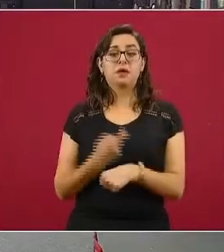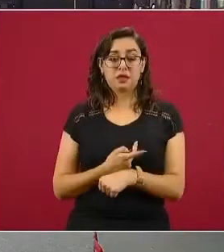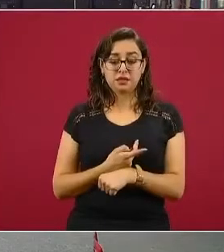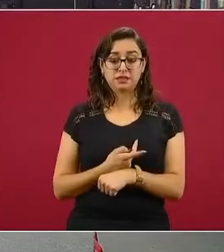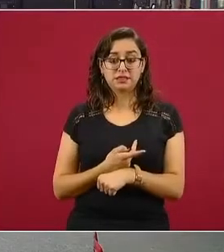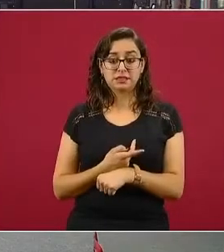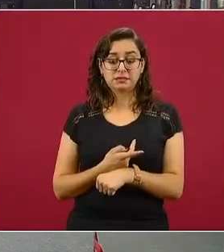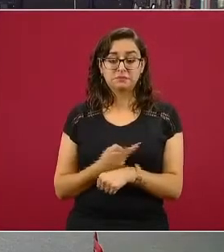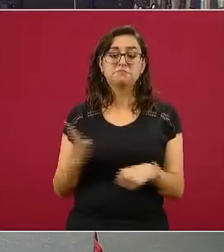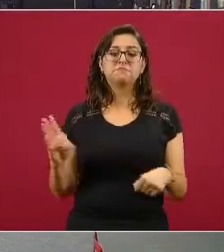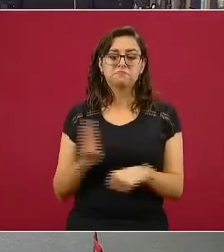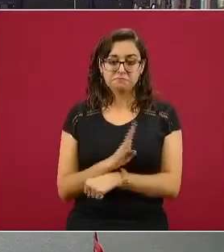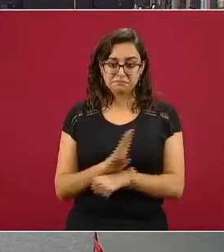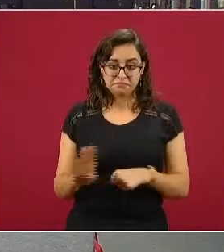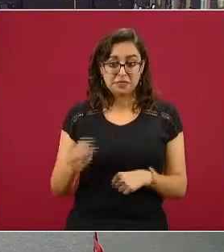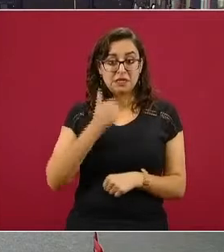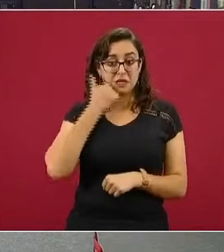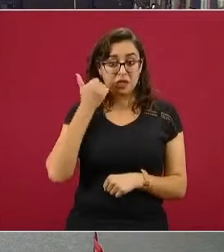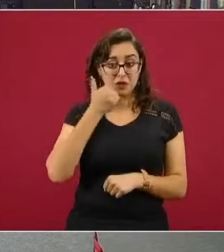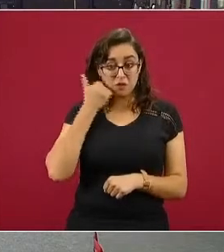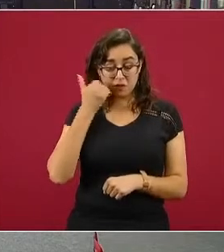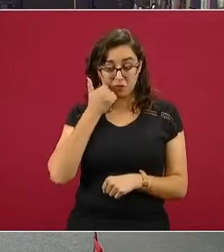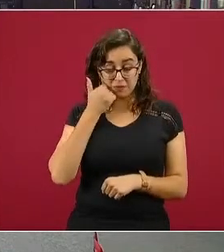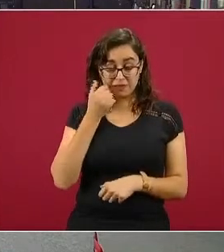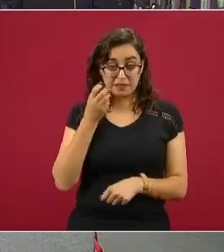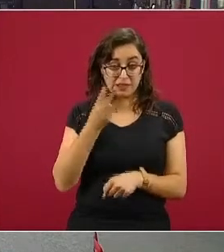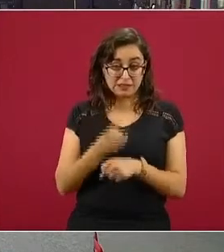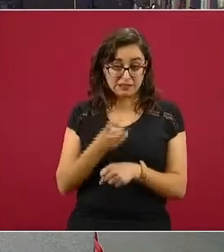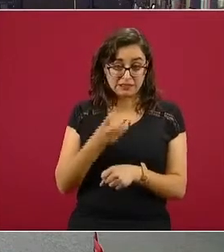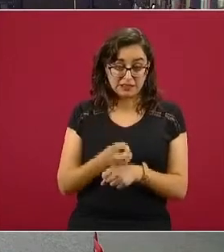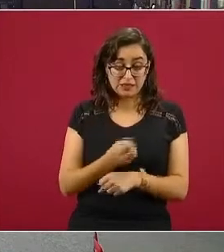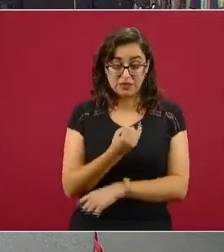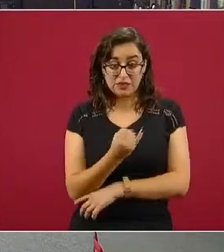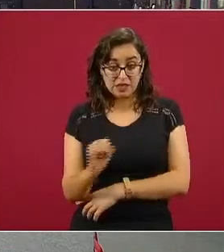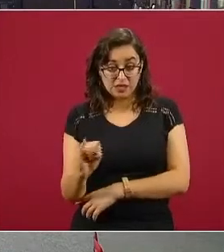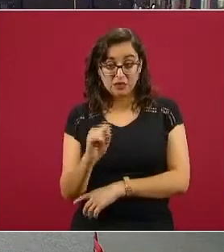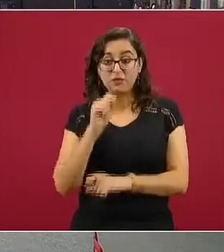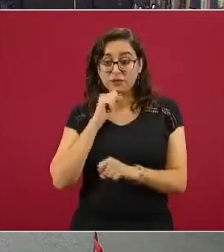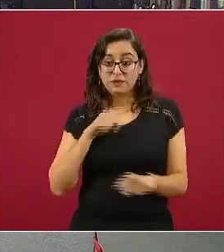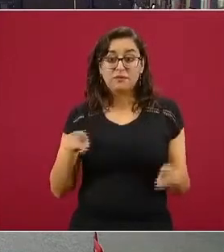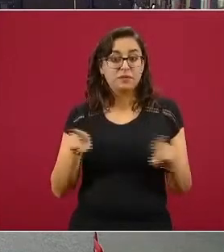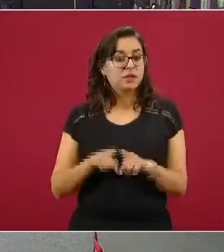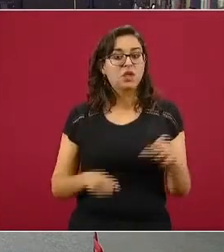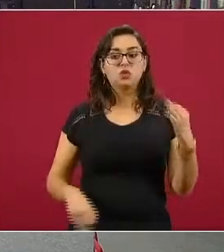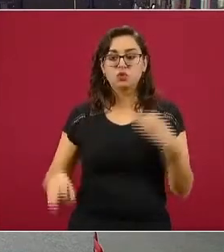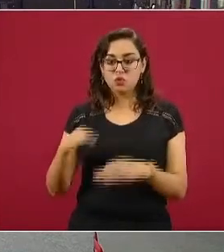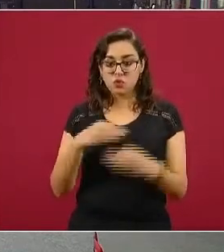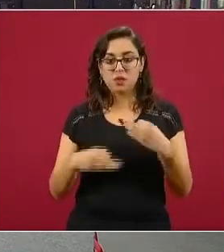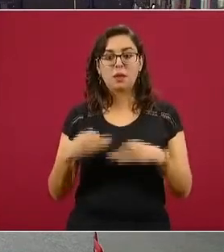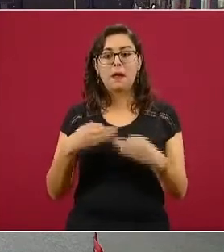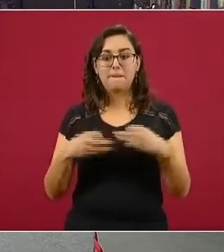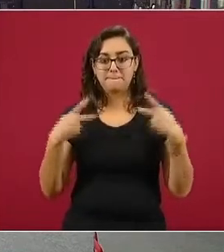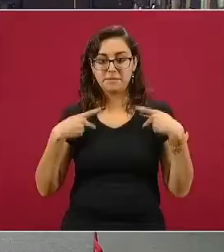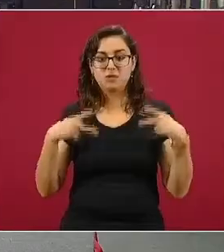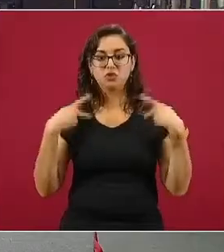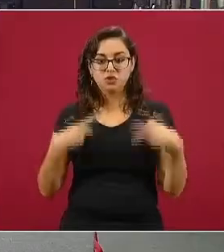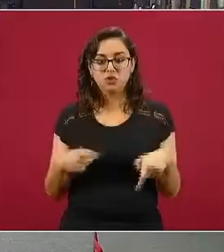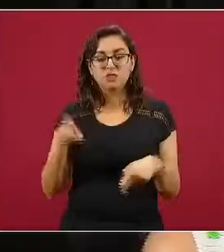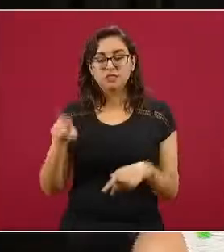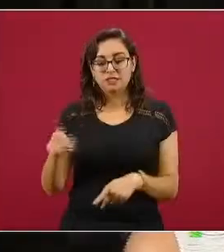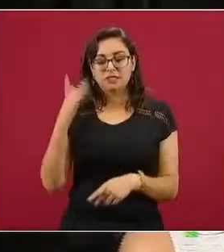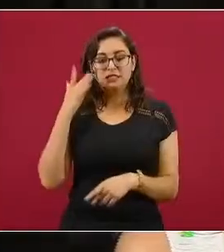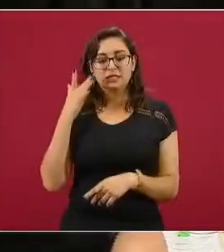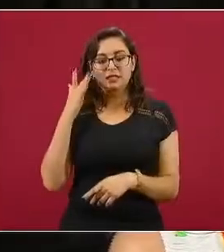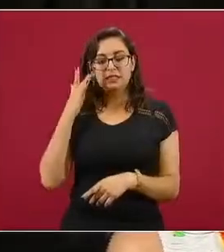mismo no solo beneficiará a los alumnos del tercer grado, sino a un número importante del municipio de Salina Cruz, Oaxaca. En